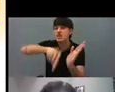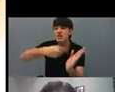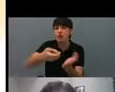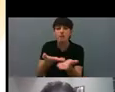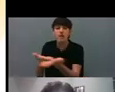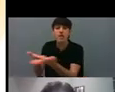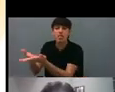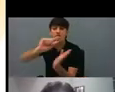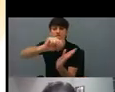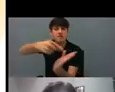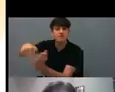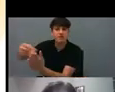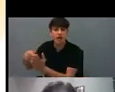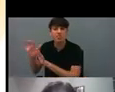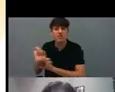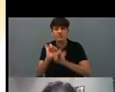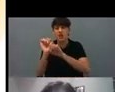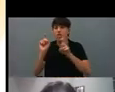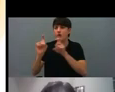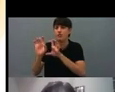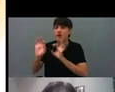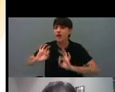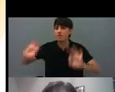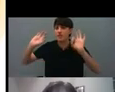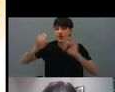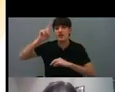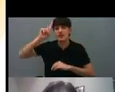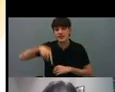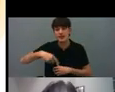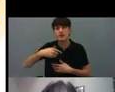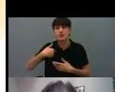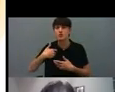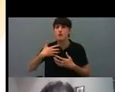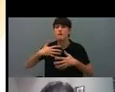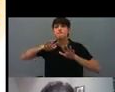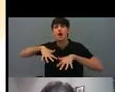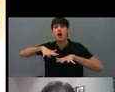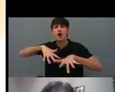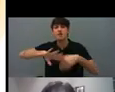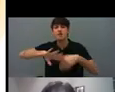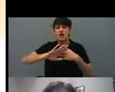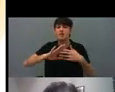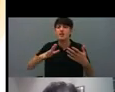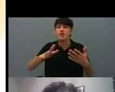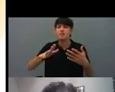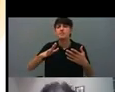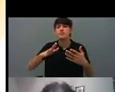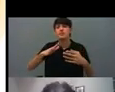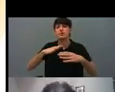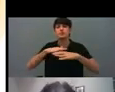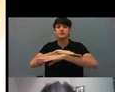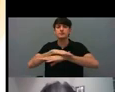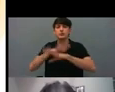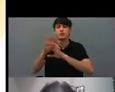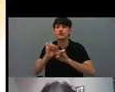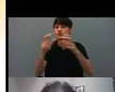especial, igual que me manifesté ante la Consejería de Políticas Sociales para solicitar recursos suficientes